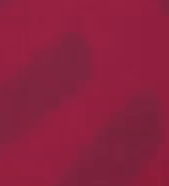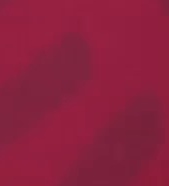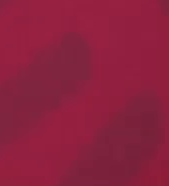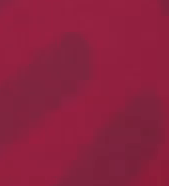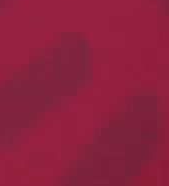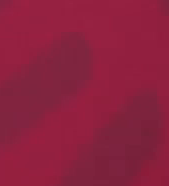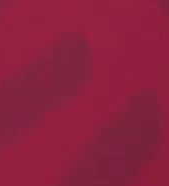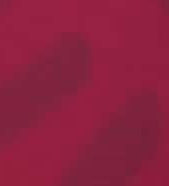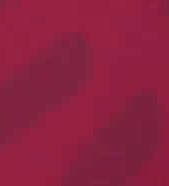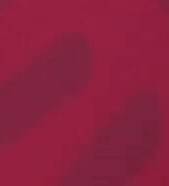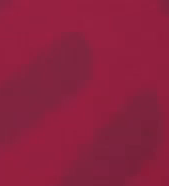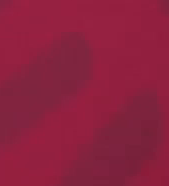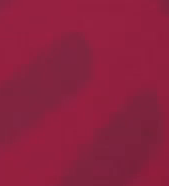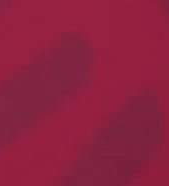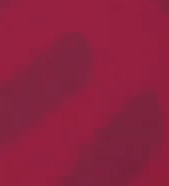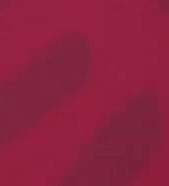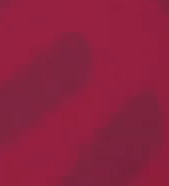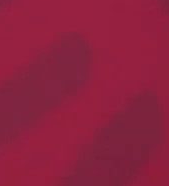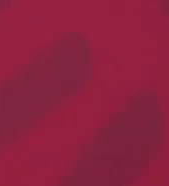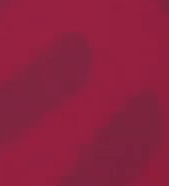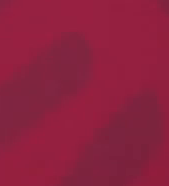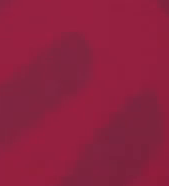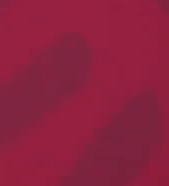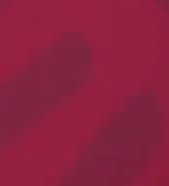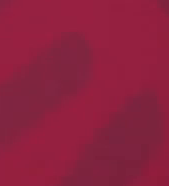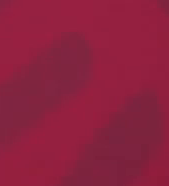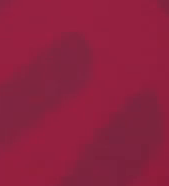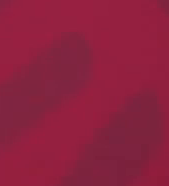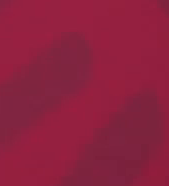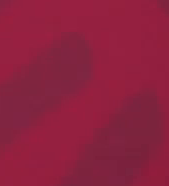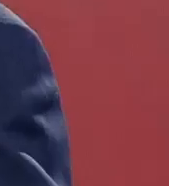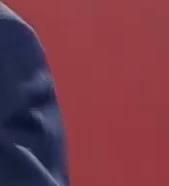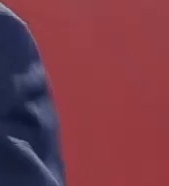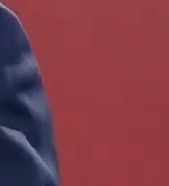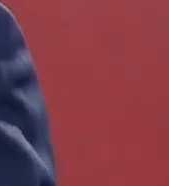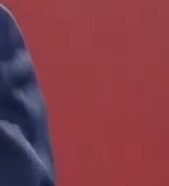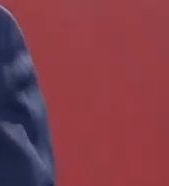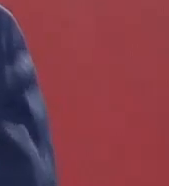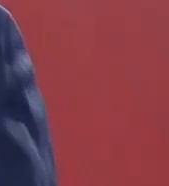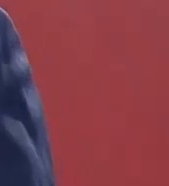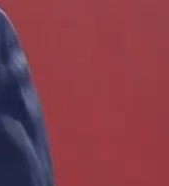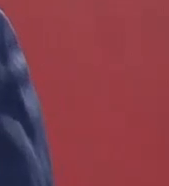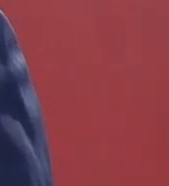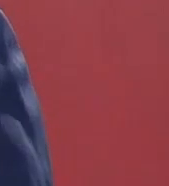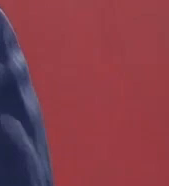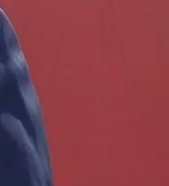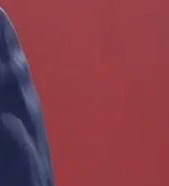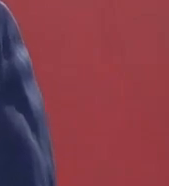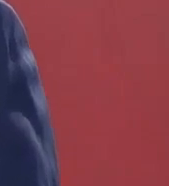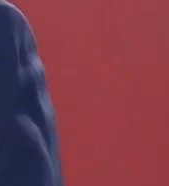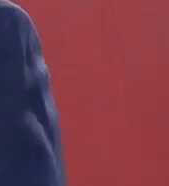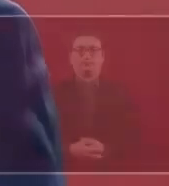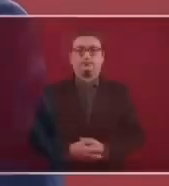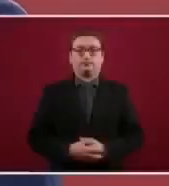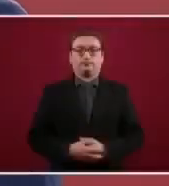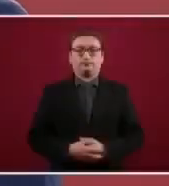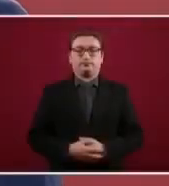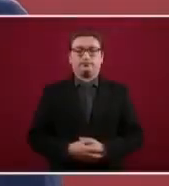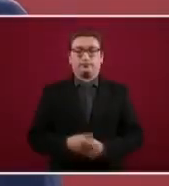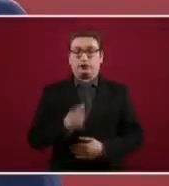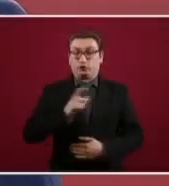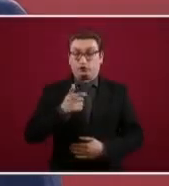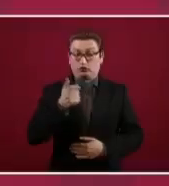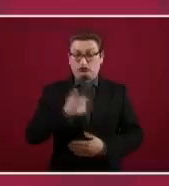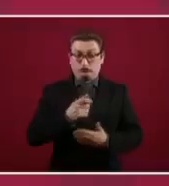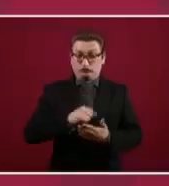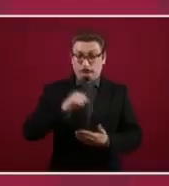es que nunca los aumentos van a estar por abajo de la inflación siempre arriba